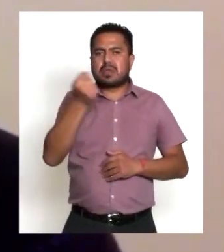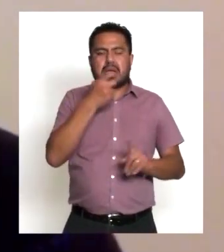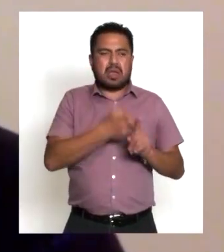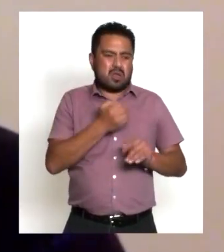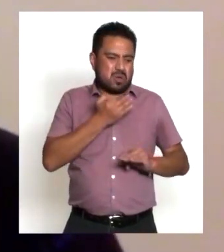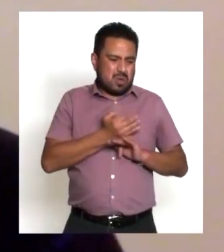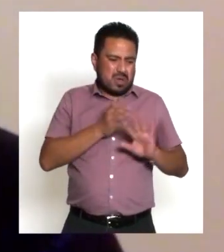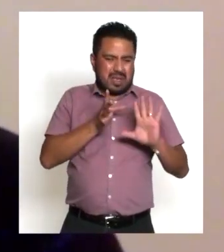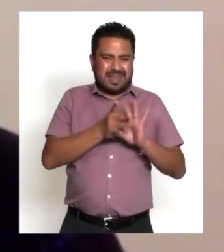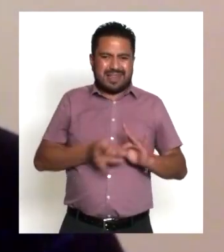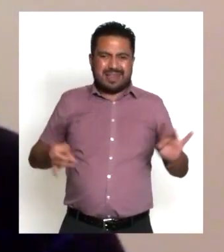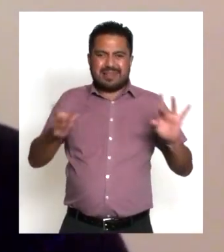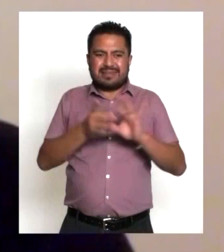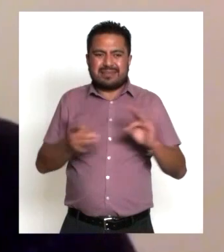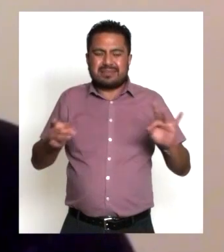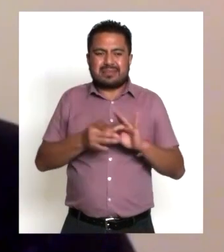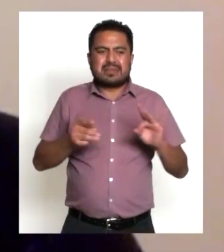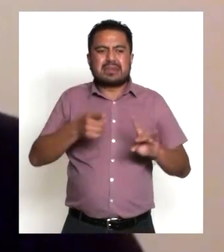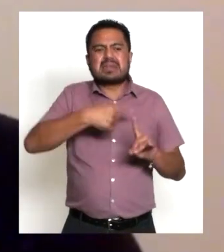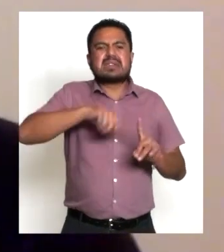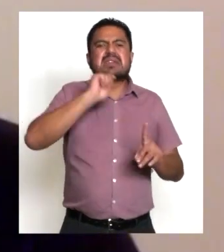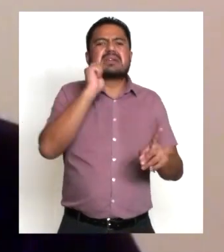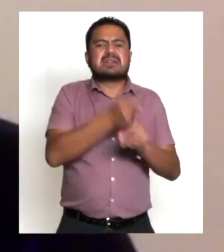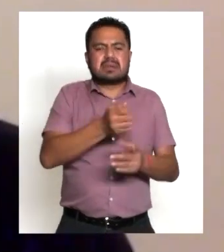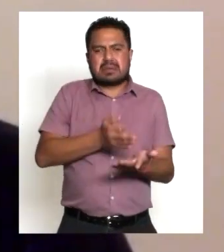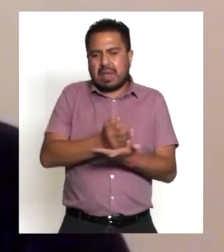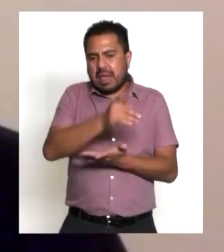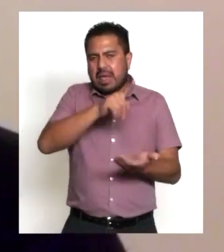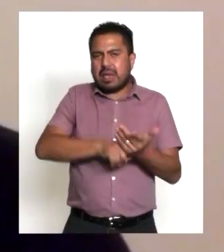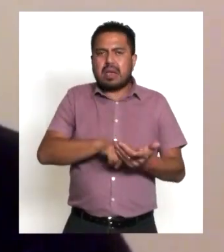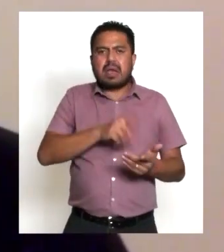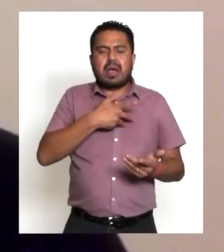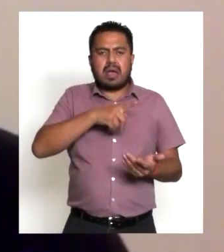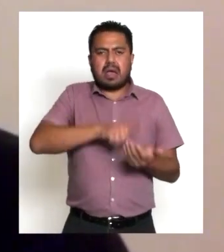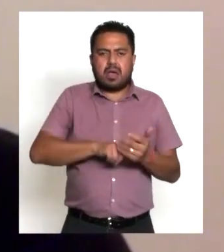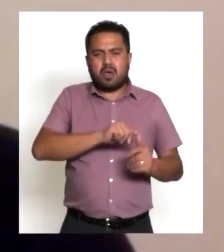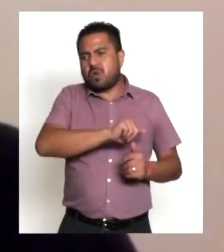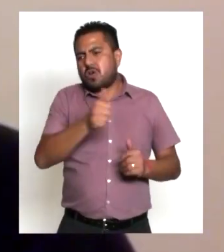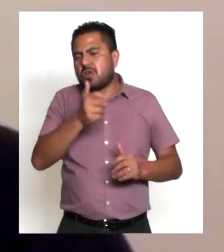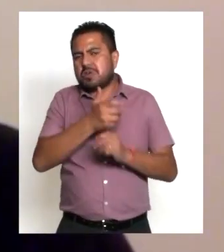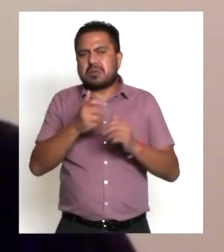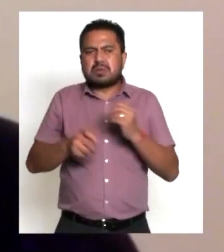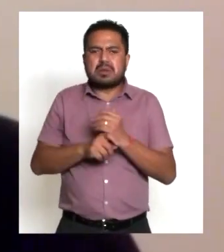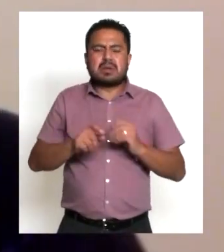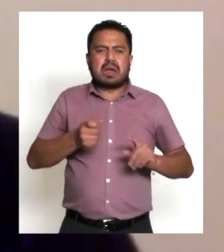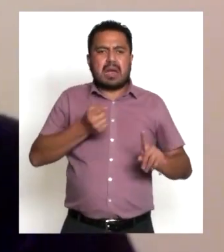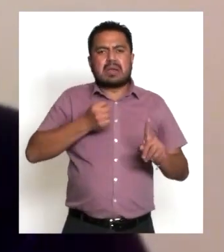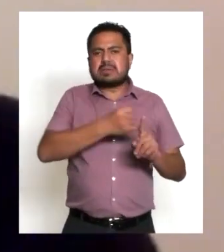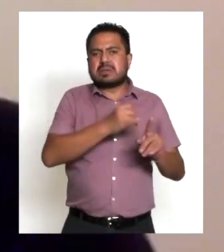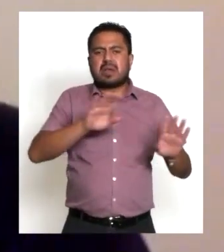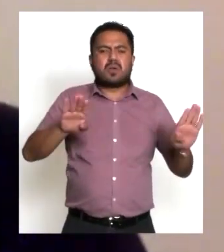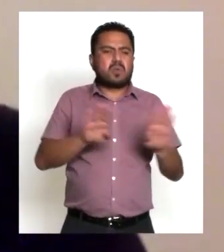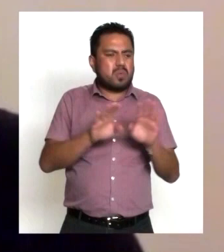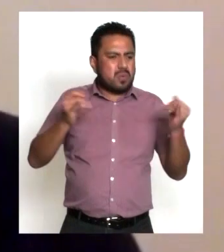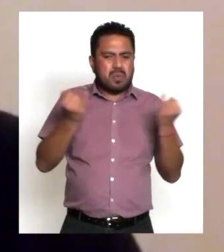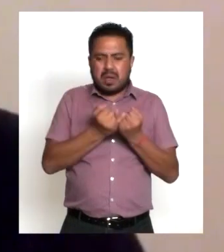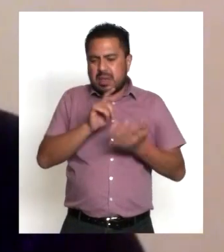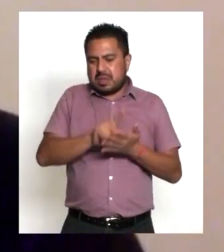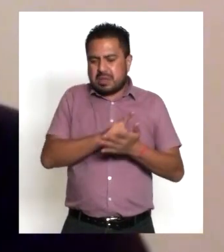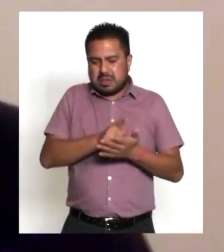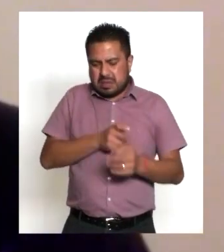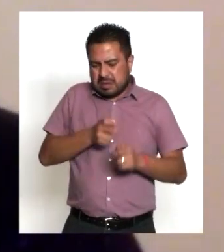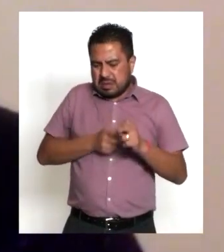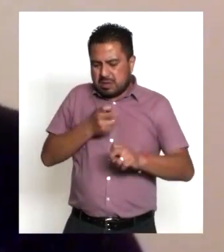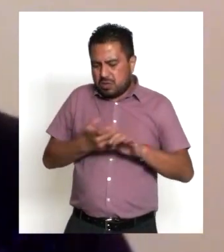esta tecnología que acabo de describir, sino que son transistores que están en un estado u otro, de tal manera que igual que en